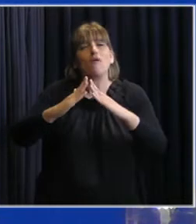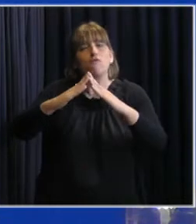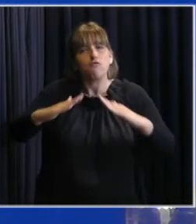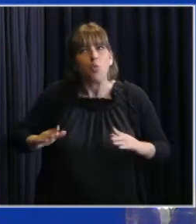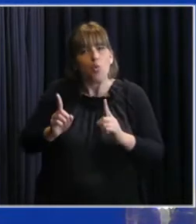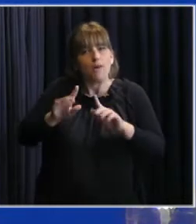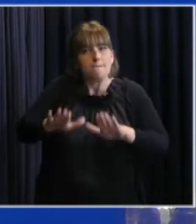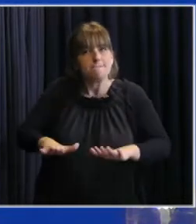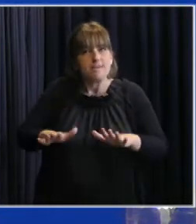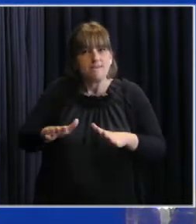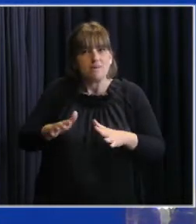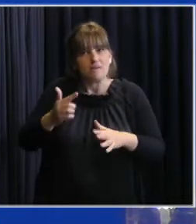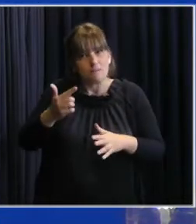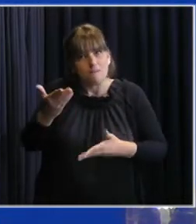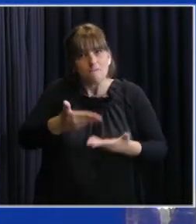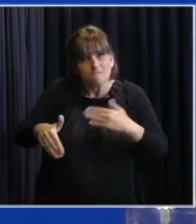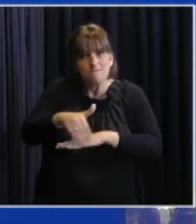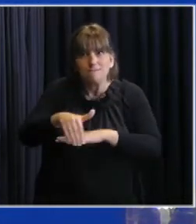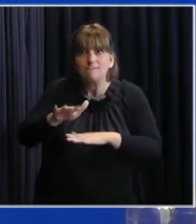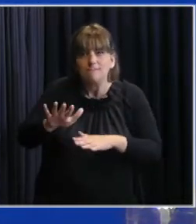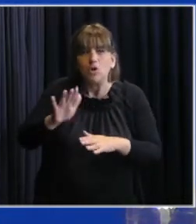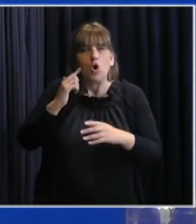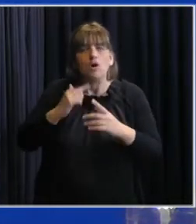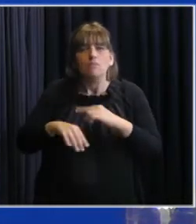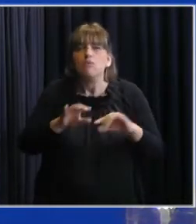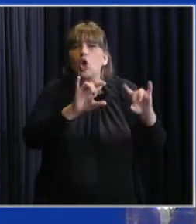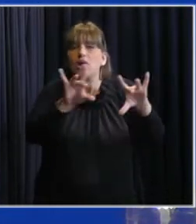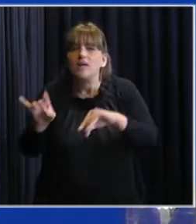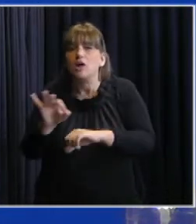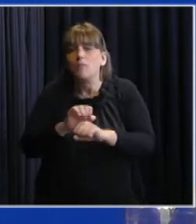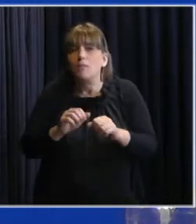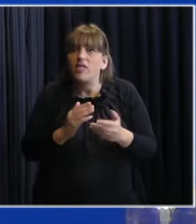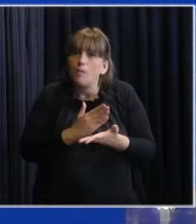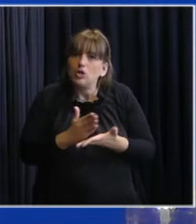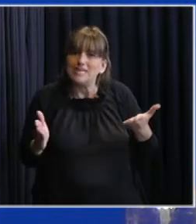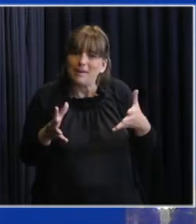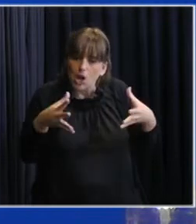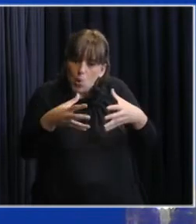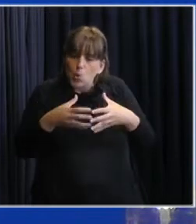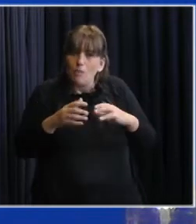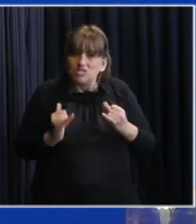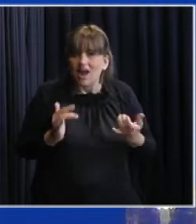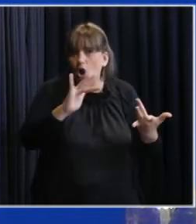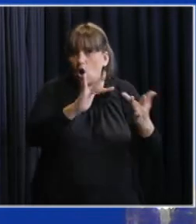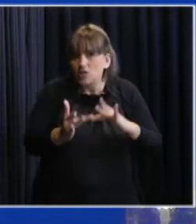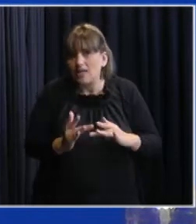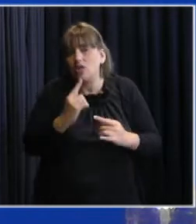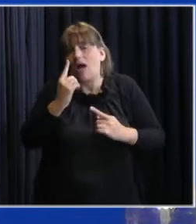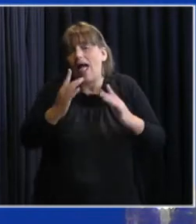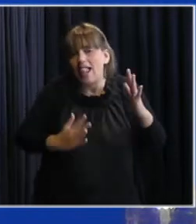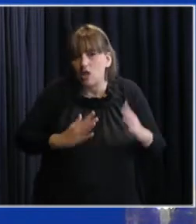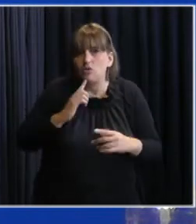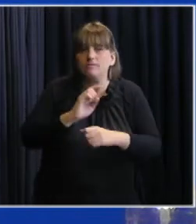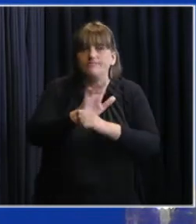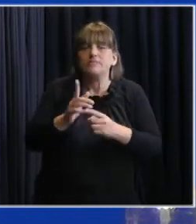aislar el que esté contaminado contagiado y para poner en cuarentena a aquellos que estuvieron en ellos además de eso